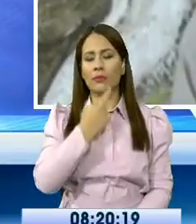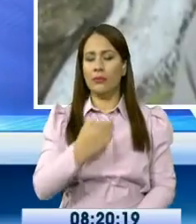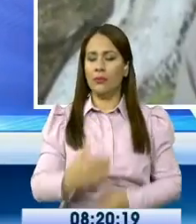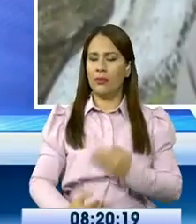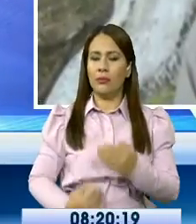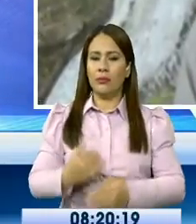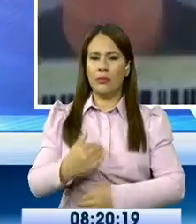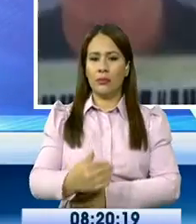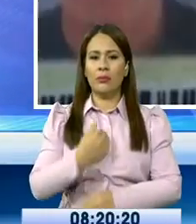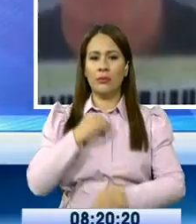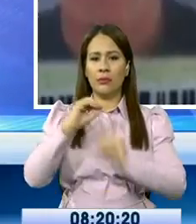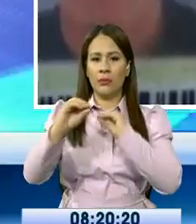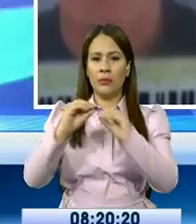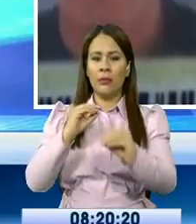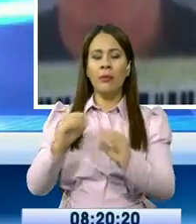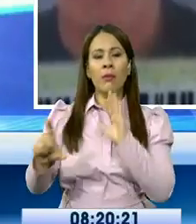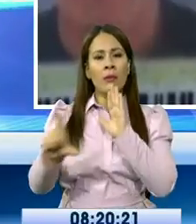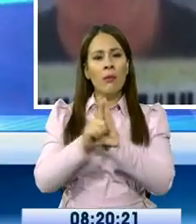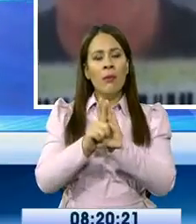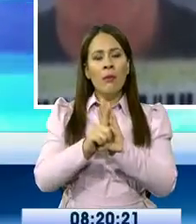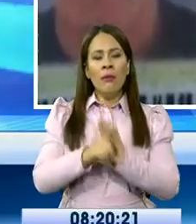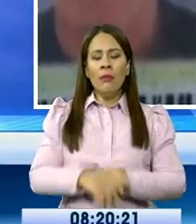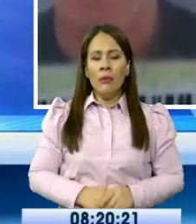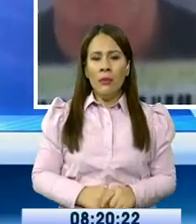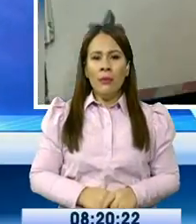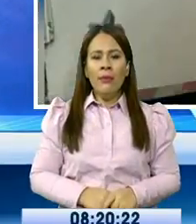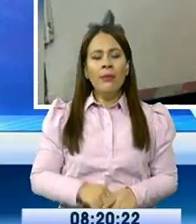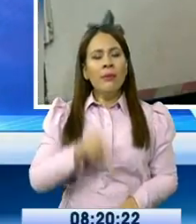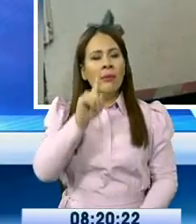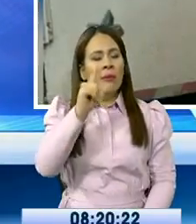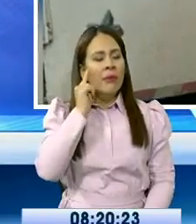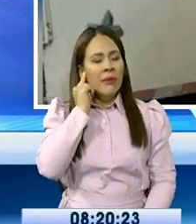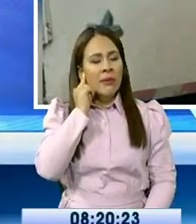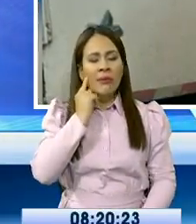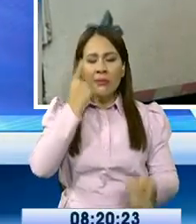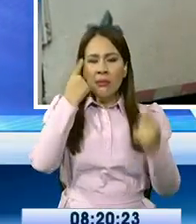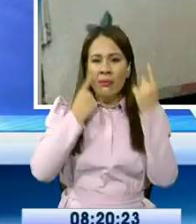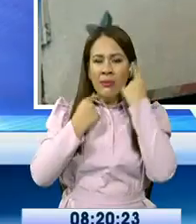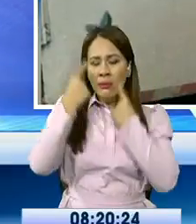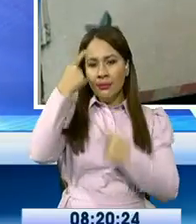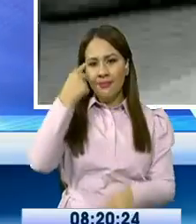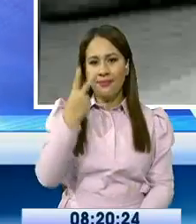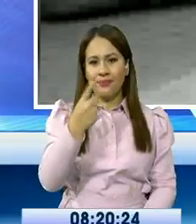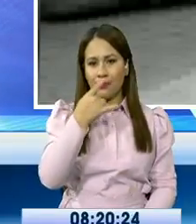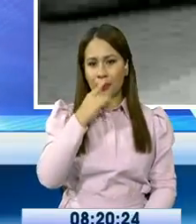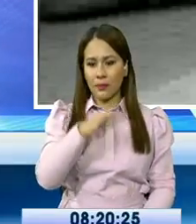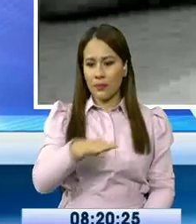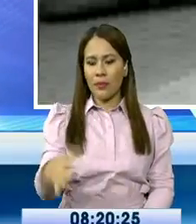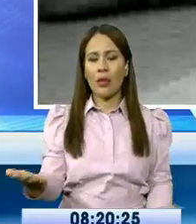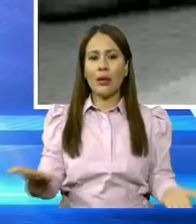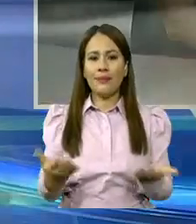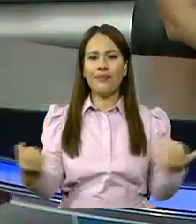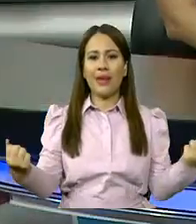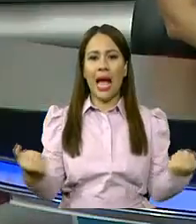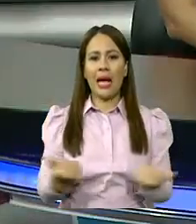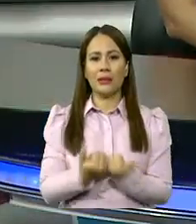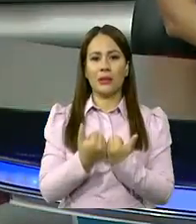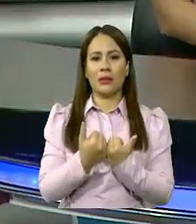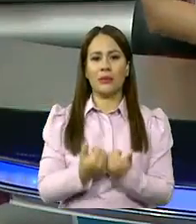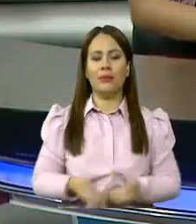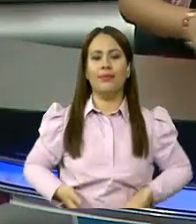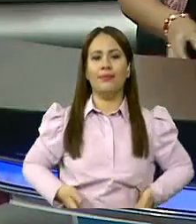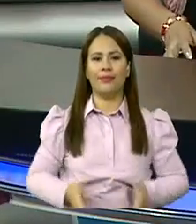De acuerdo con la ley, se han castigado. Una mujer y dos niños resultaron heridos en un accidente de tránsito en la